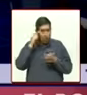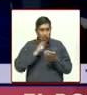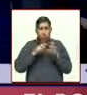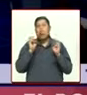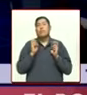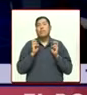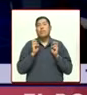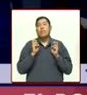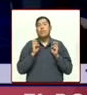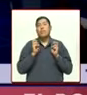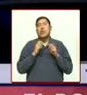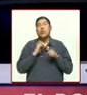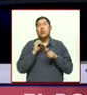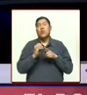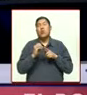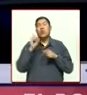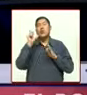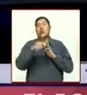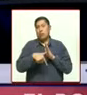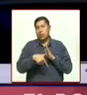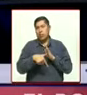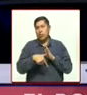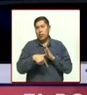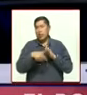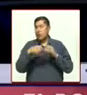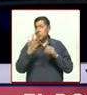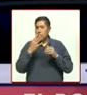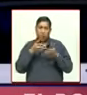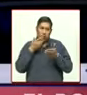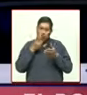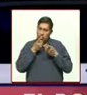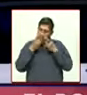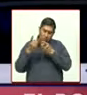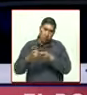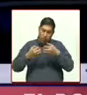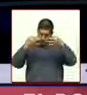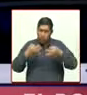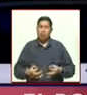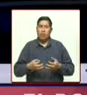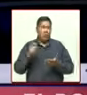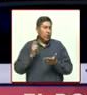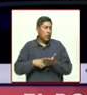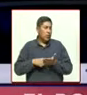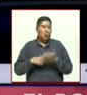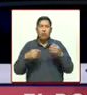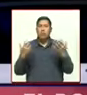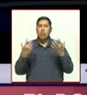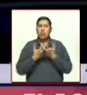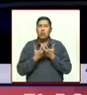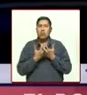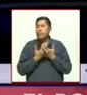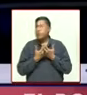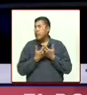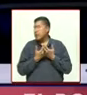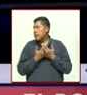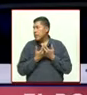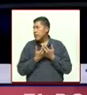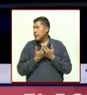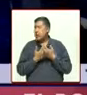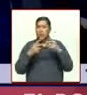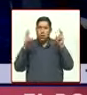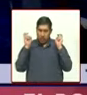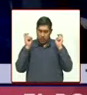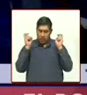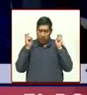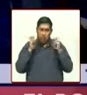este momento, o tal vez más adelante cuando hubiese existido una imputación formal. Claro. Y esto confluye en el